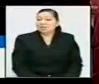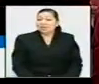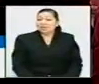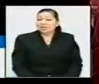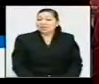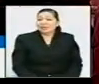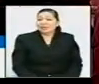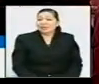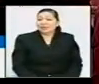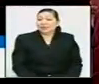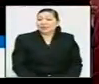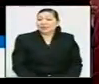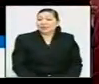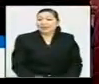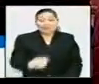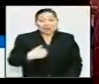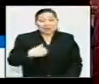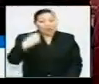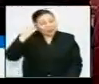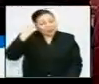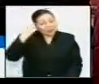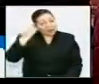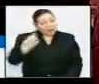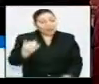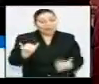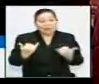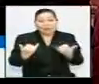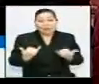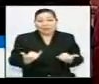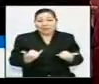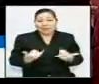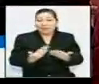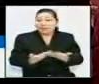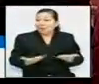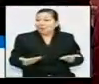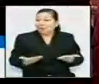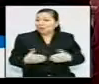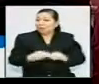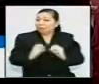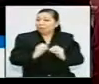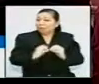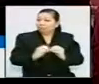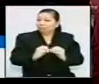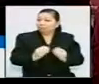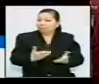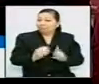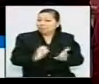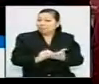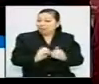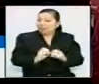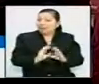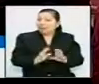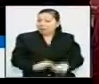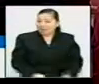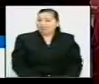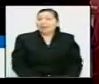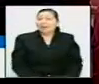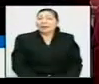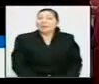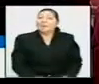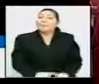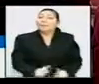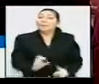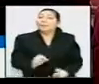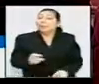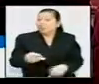Entonces, presidente, creo que acá las cosas ya se están esclareciendo ya. Pero